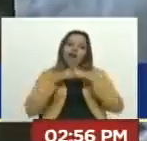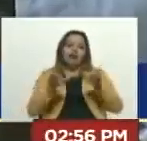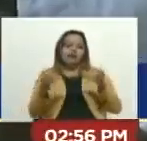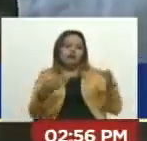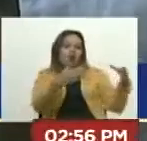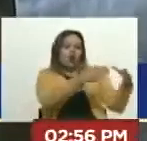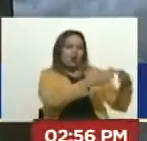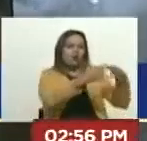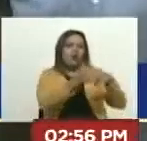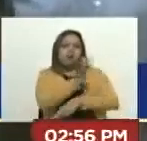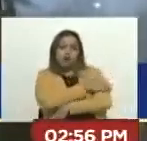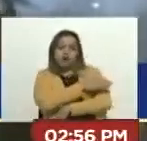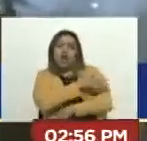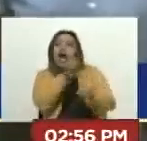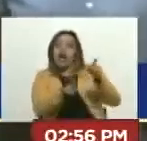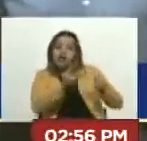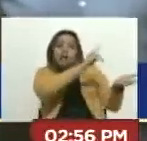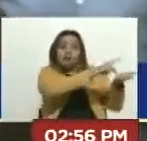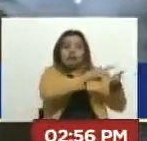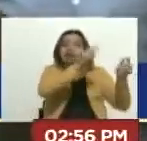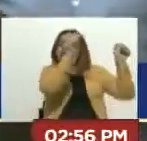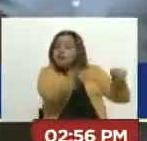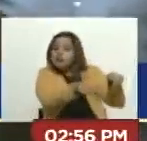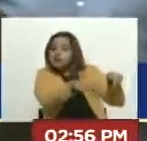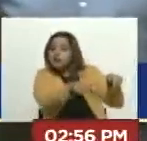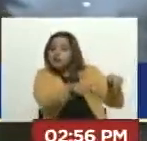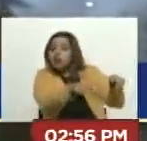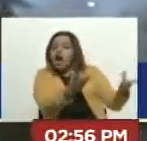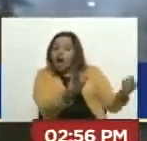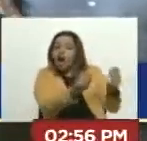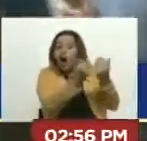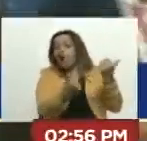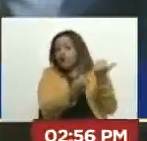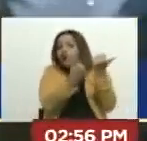oposición, inclusive los aquí presentes, acompañaron